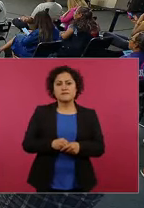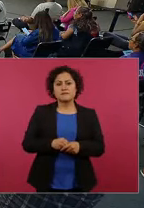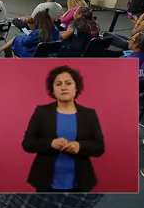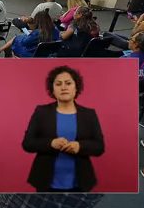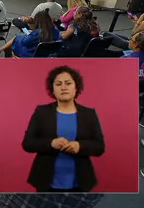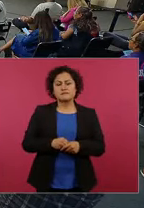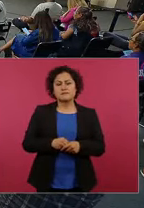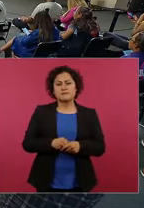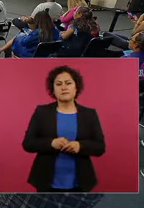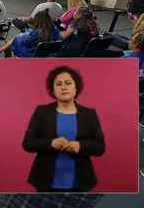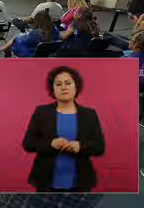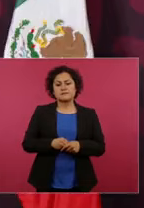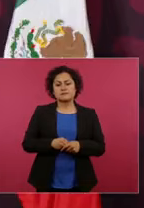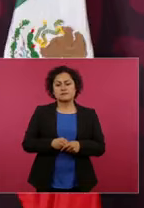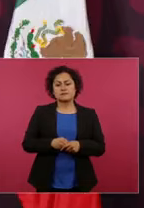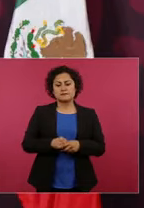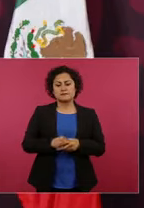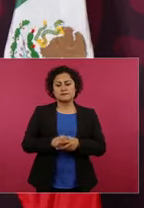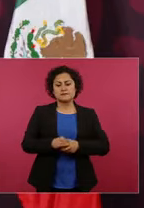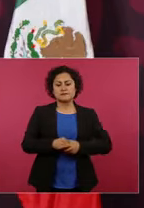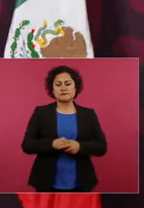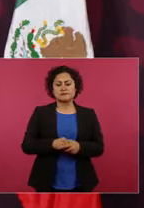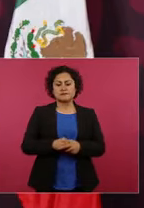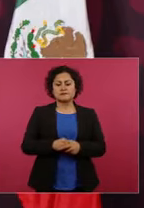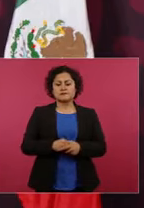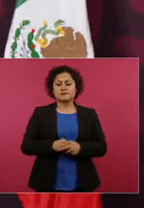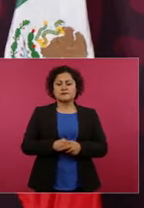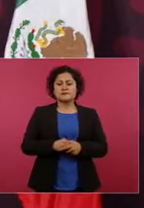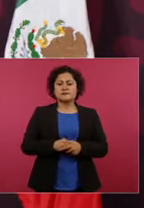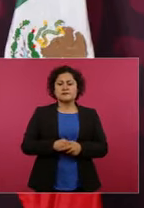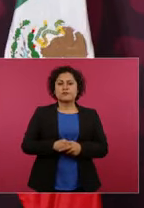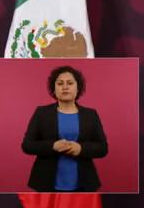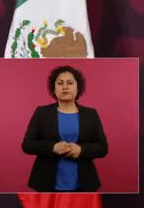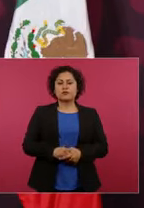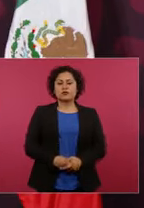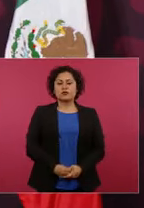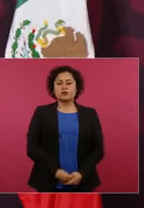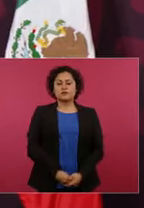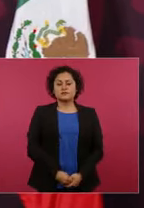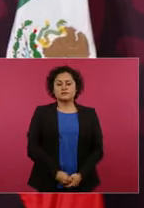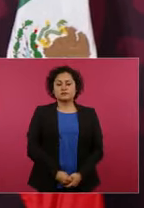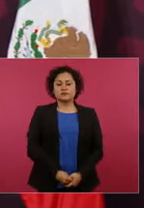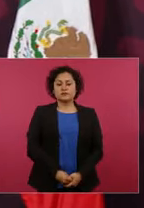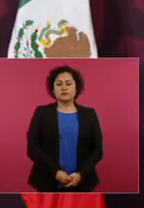un poco más en ese entonces,